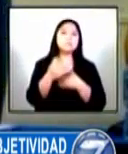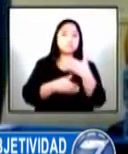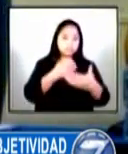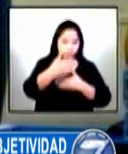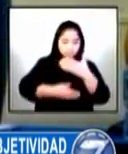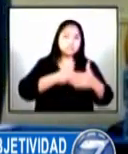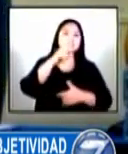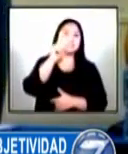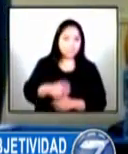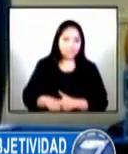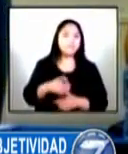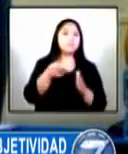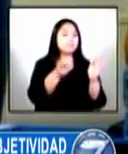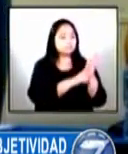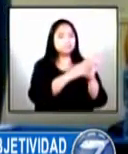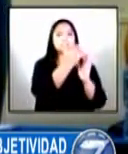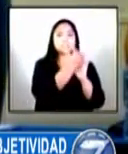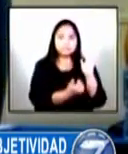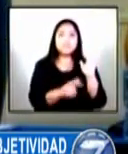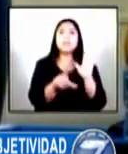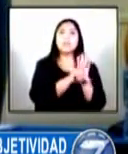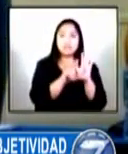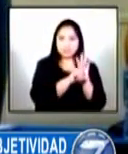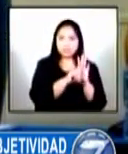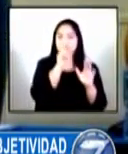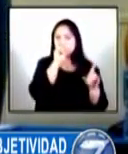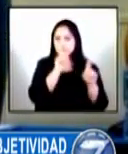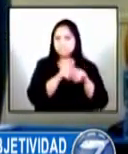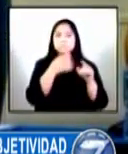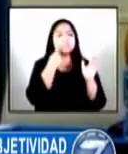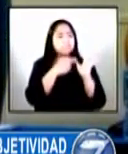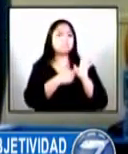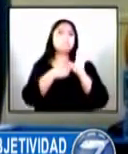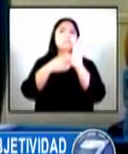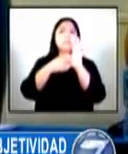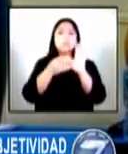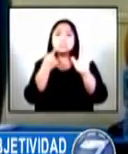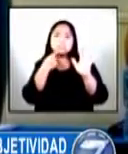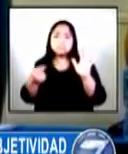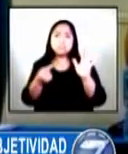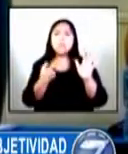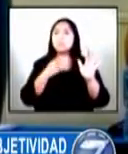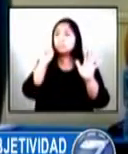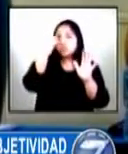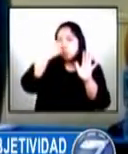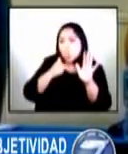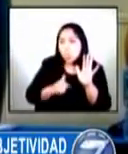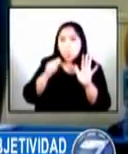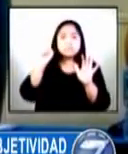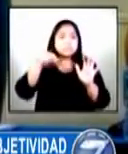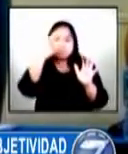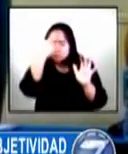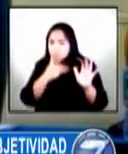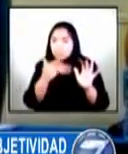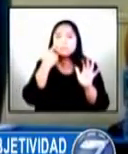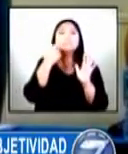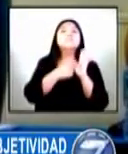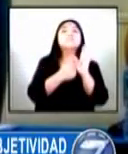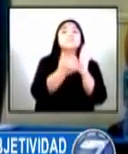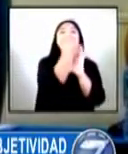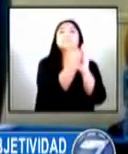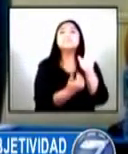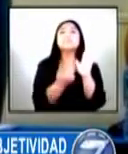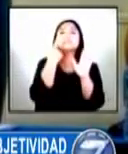que se enmarca en nuestras leyes y demostrar su inocencia sin injerencia en los procesos que se encuentran en una